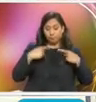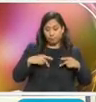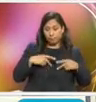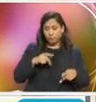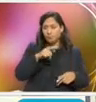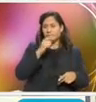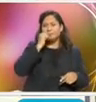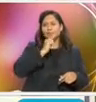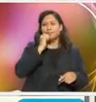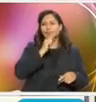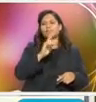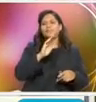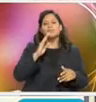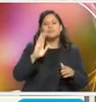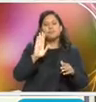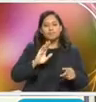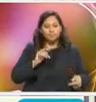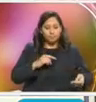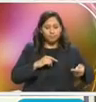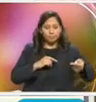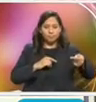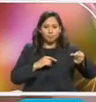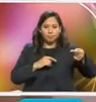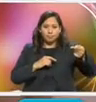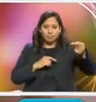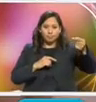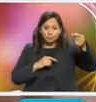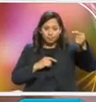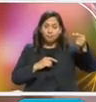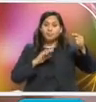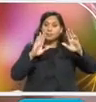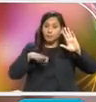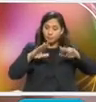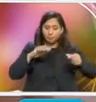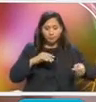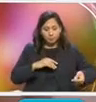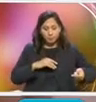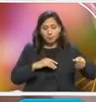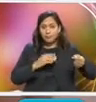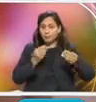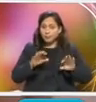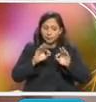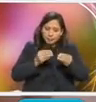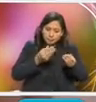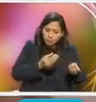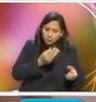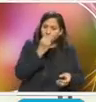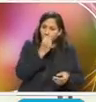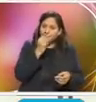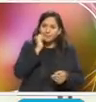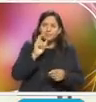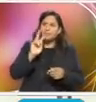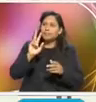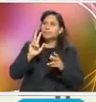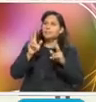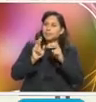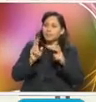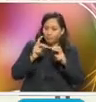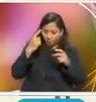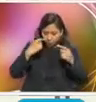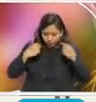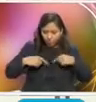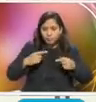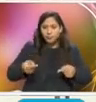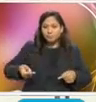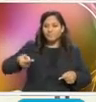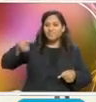tiene un proceso de desarrollo acumulativo, hay etapas en las que es primordial tener los mejores elementos para